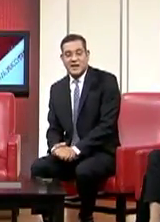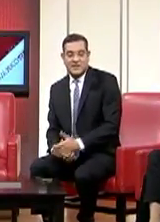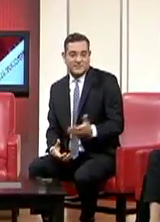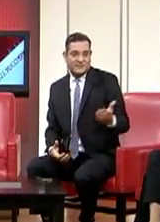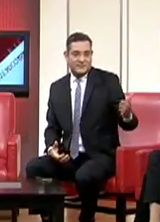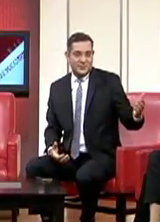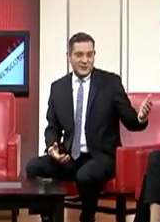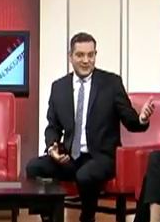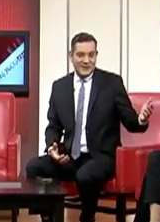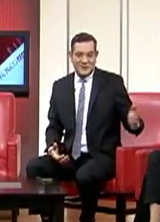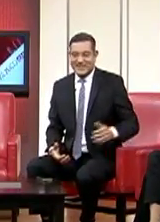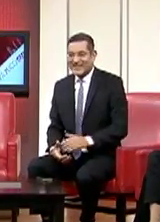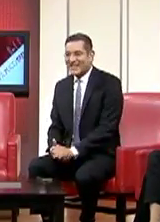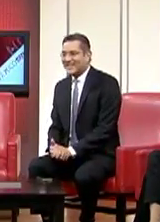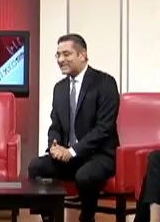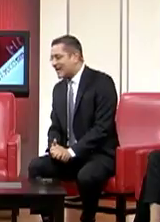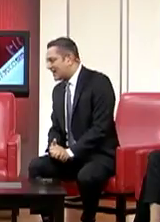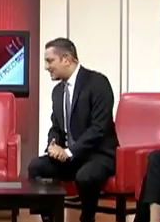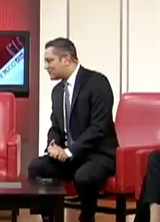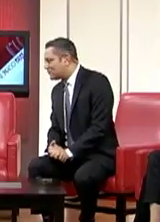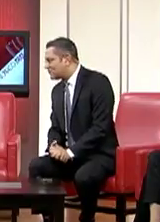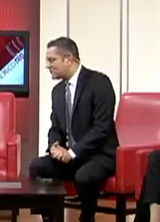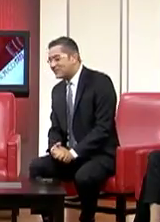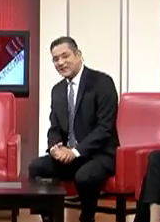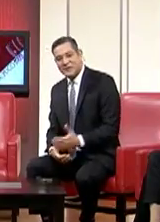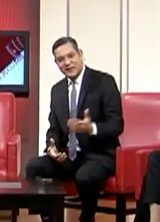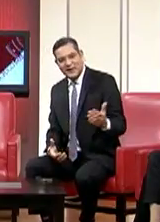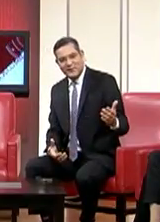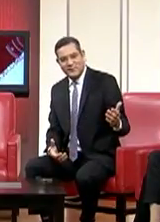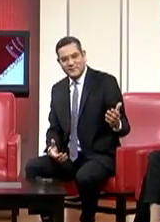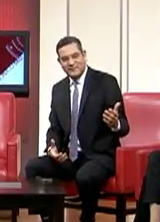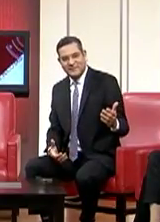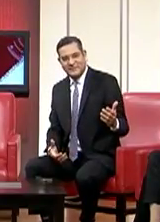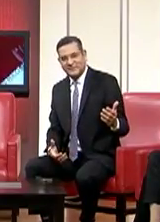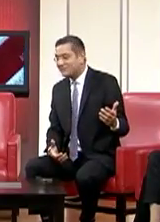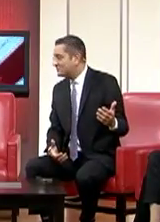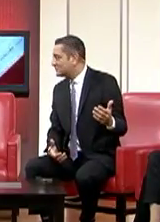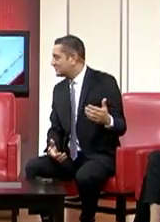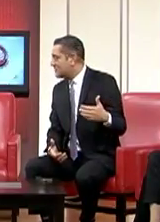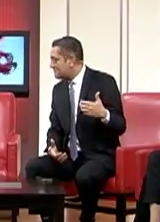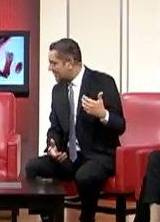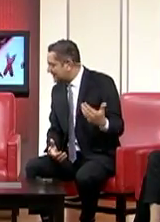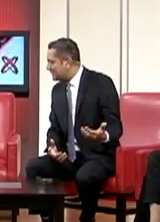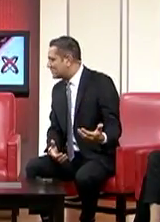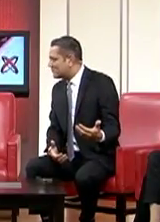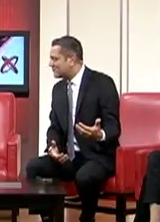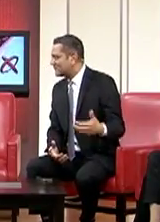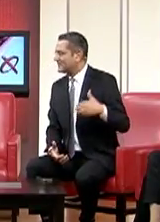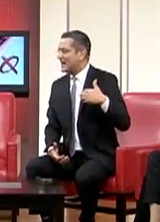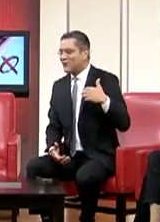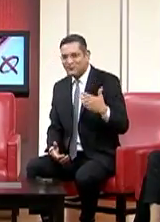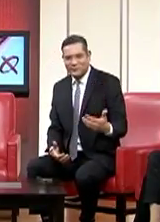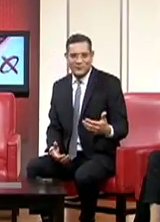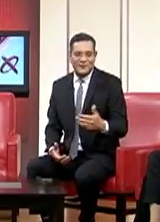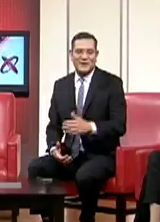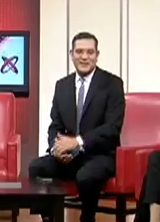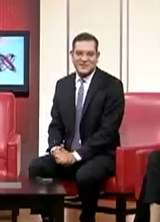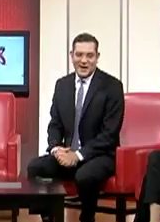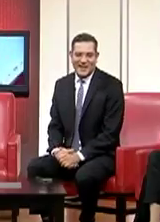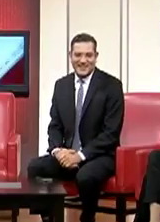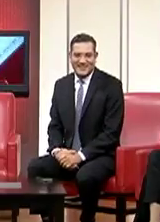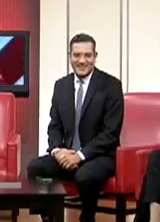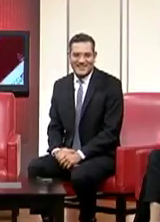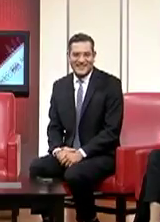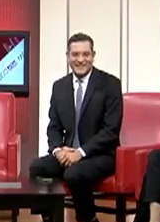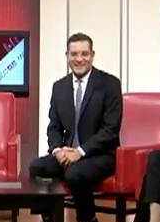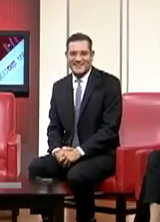esta semana. No les queda más que desearles un divertido, fin de semana, pacífico, a gusto fin de